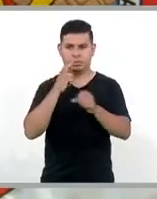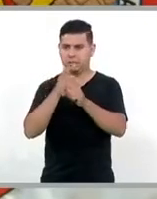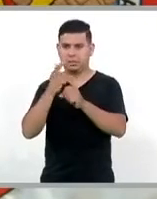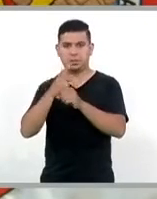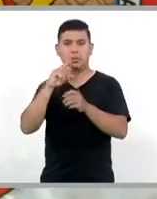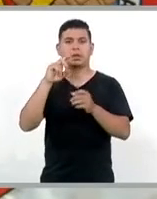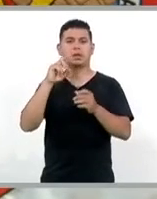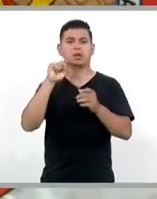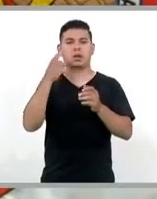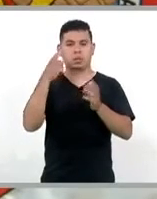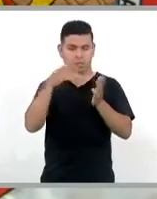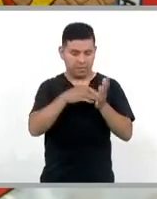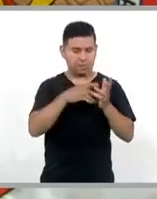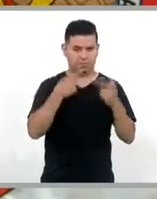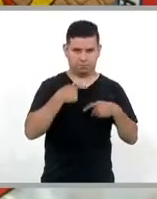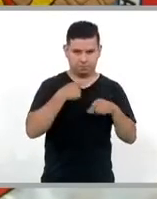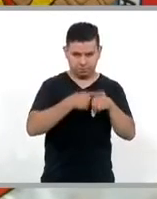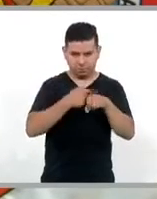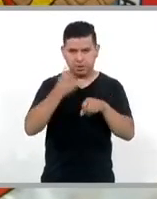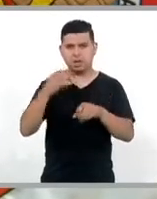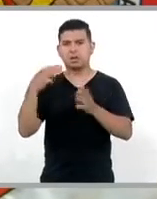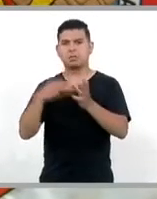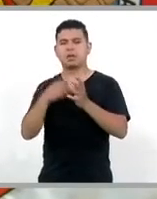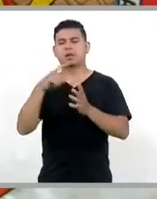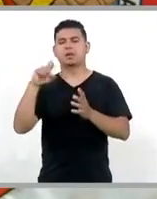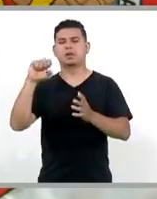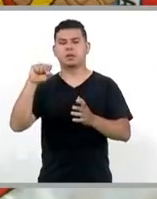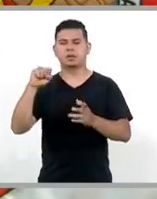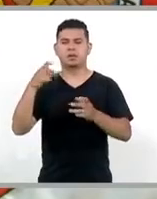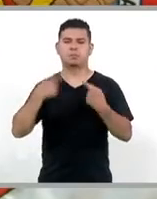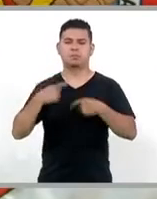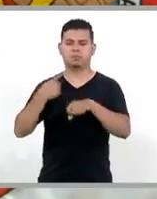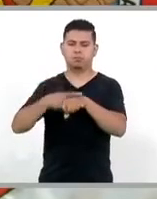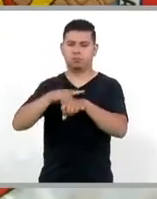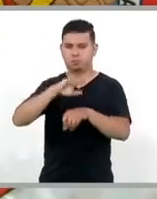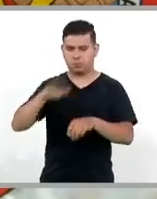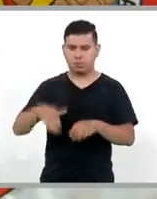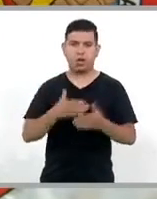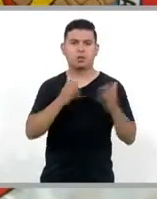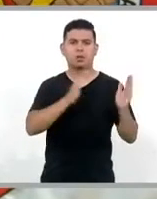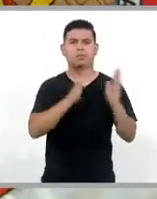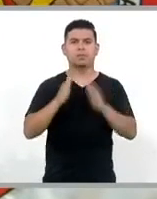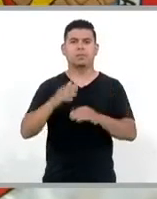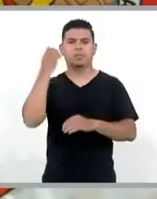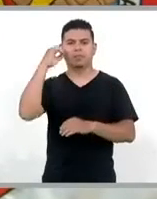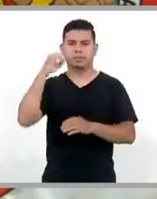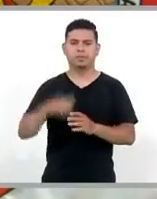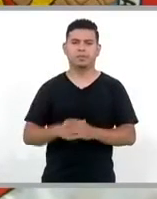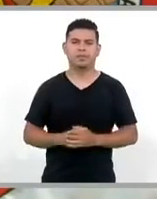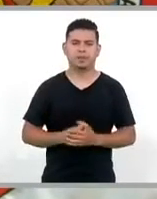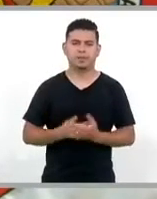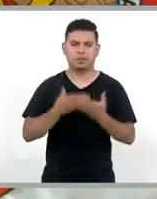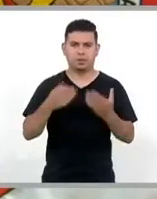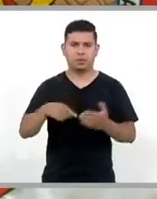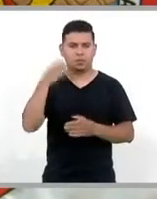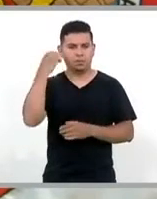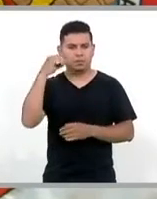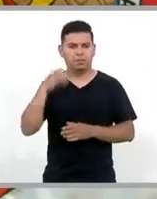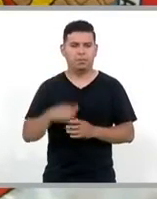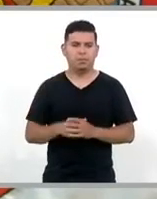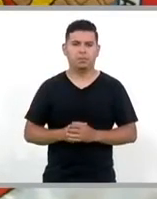desafortunadamente continuamos con el panorama estatal en el panorama estatal tenemos